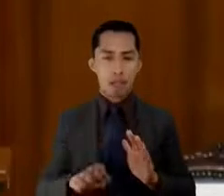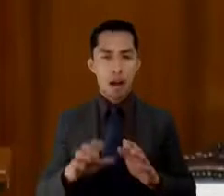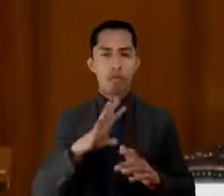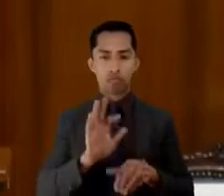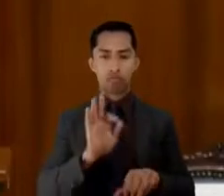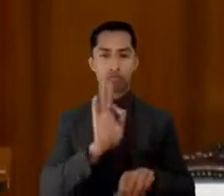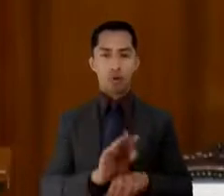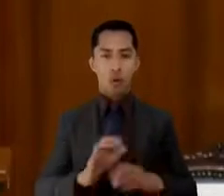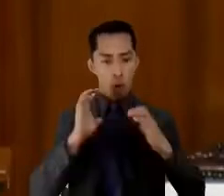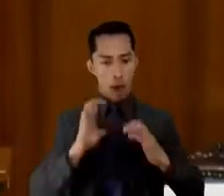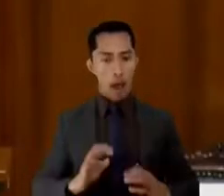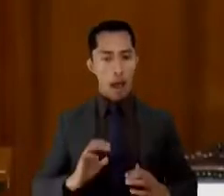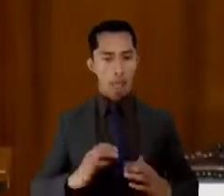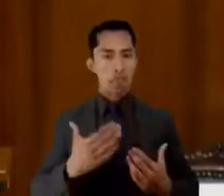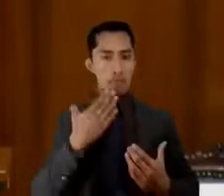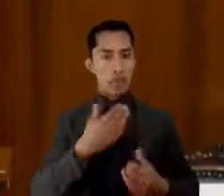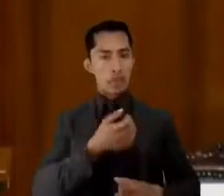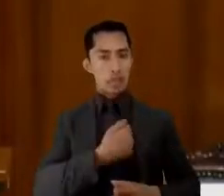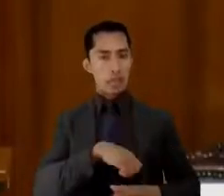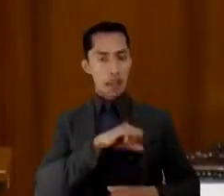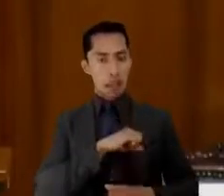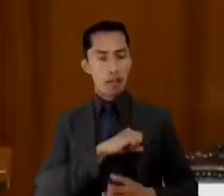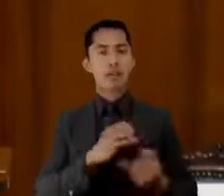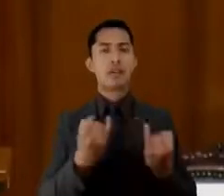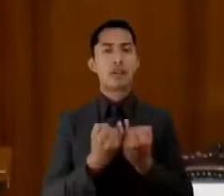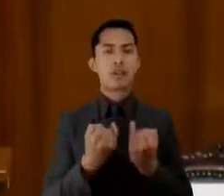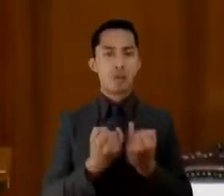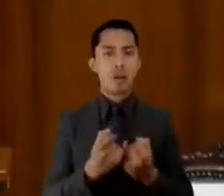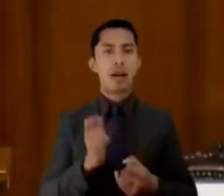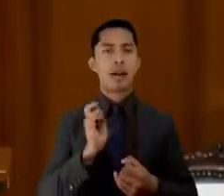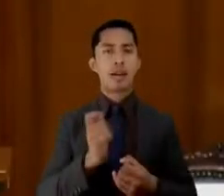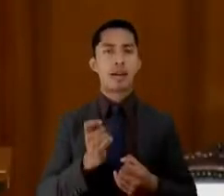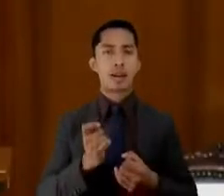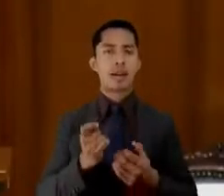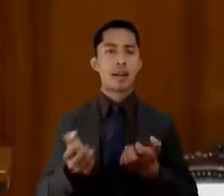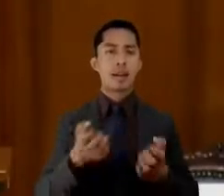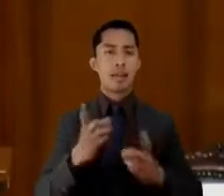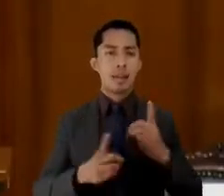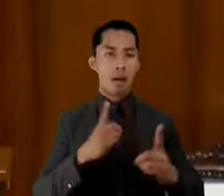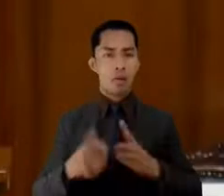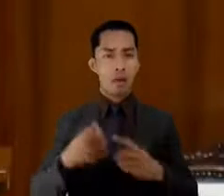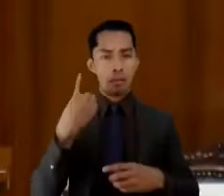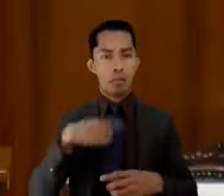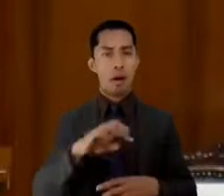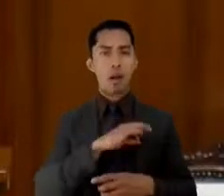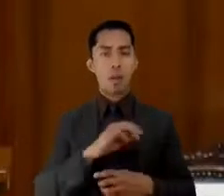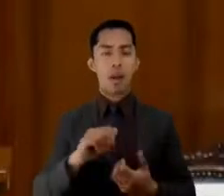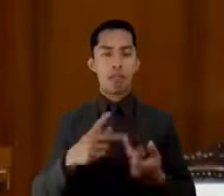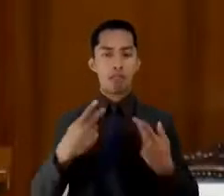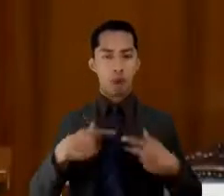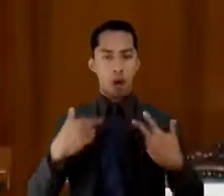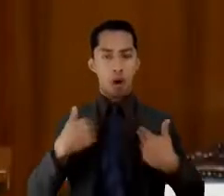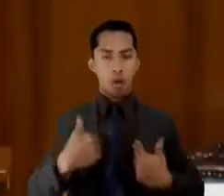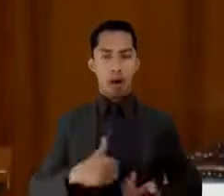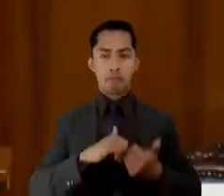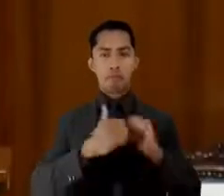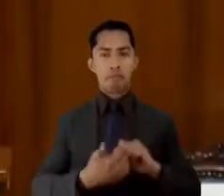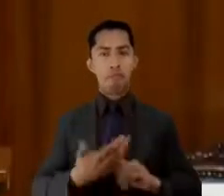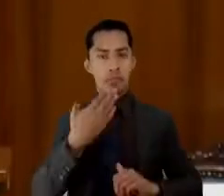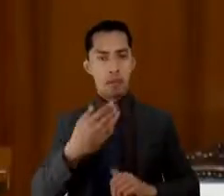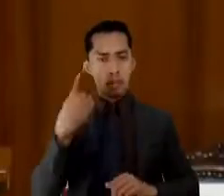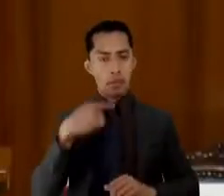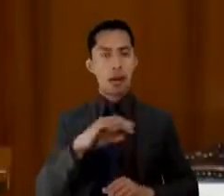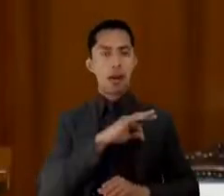beneficios físicos, sino convirtiéndose en una vía de crecimiento humano como un puente para